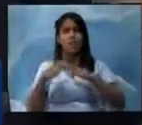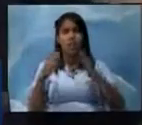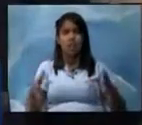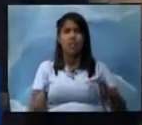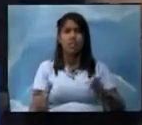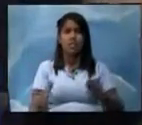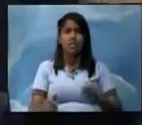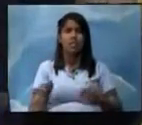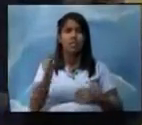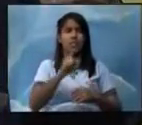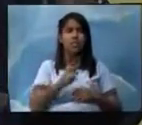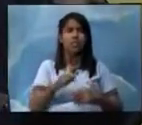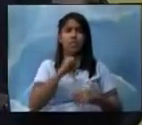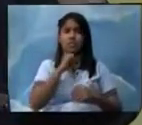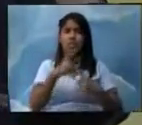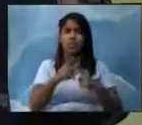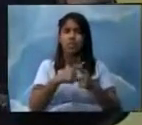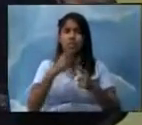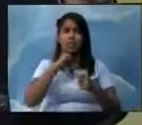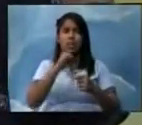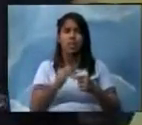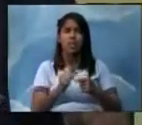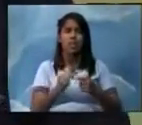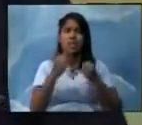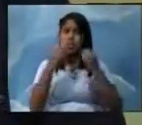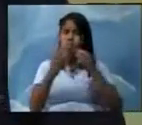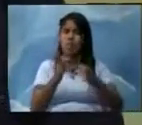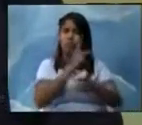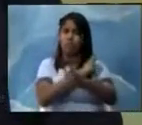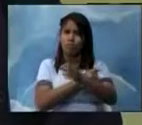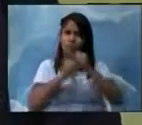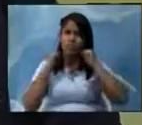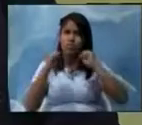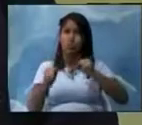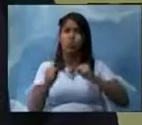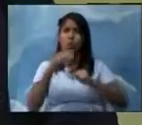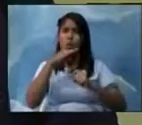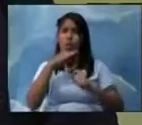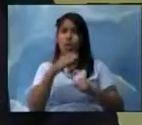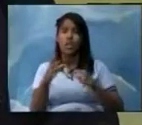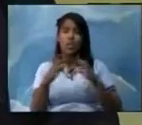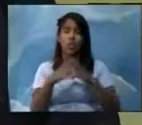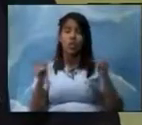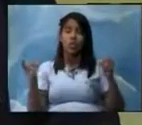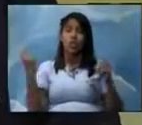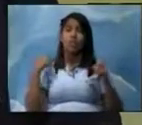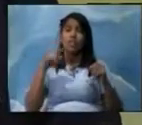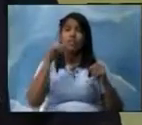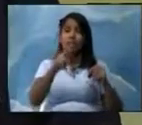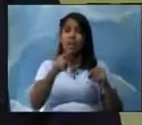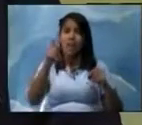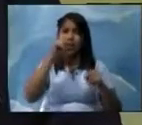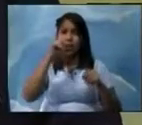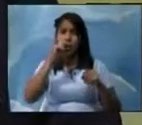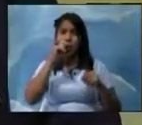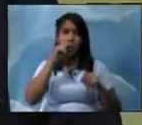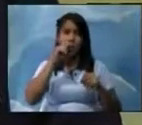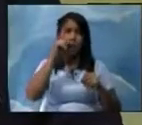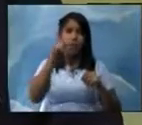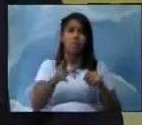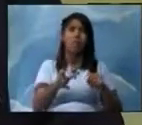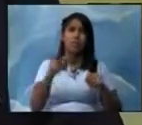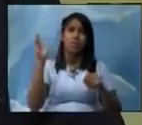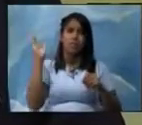tremendo semblanza de león o sea que el tipo era bien furioso todo el mundo le tenía arioc ahí viene